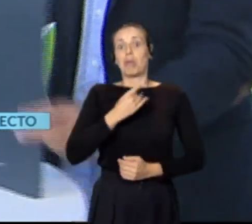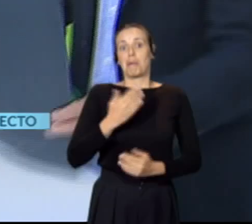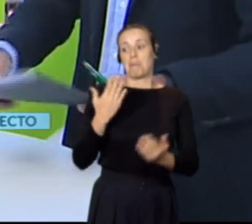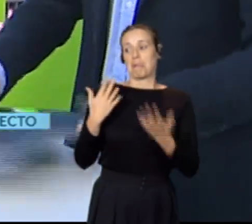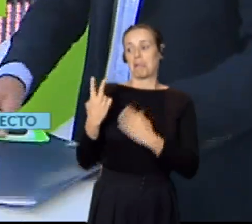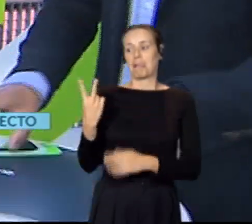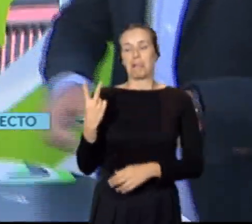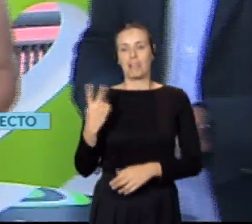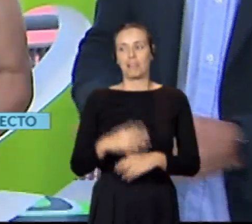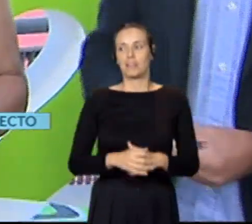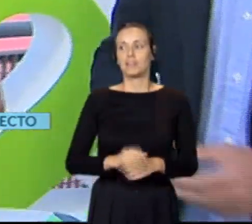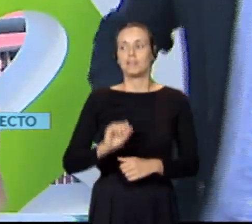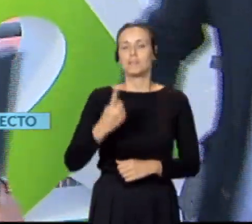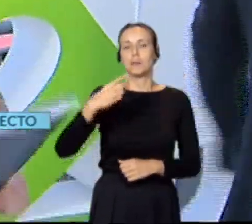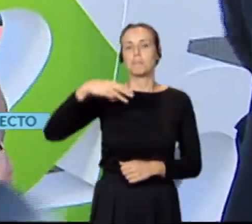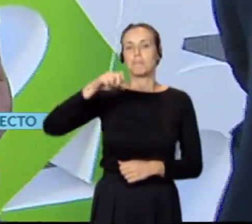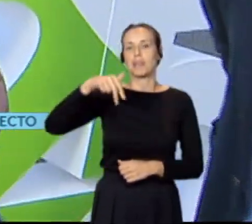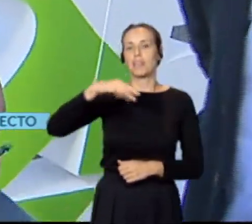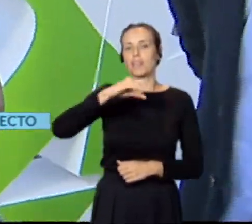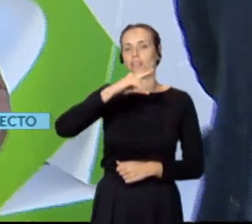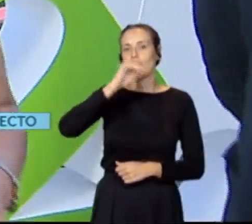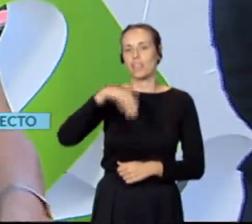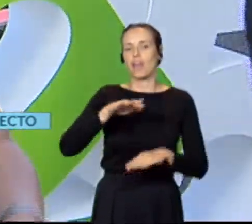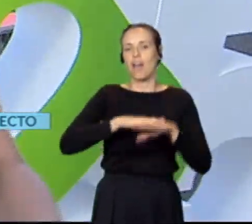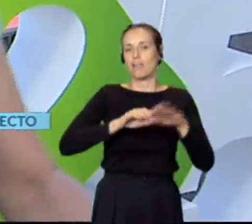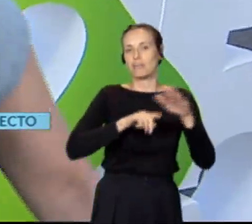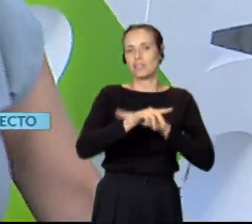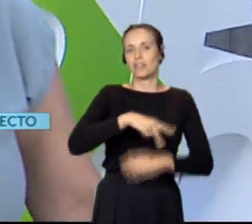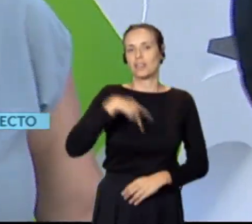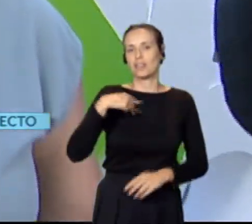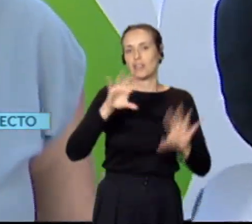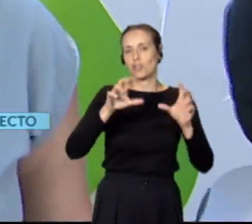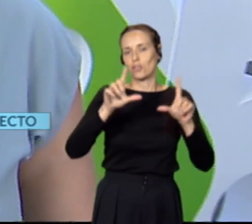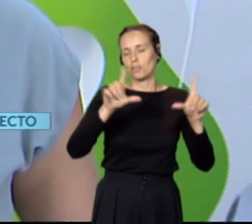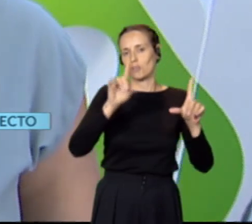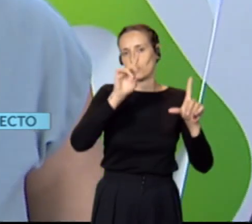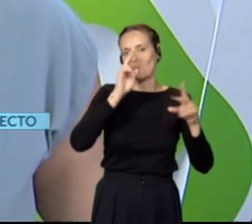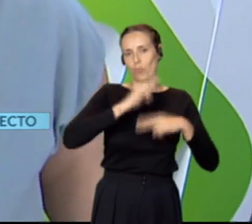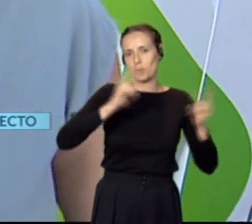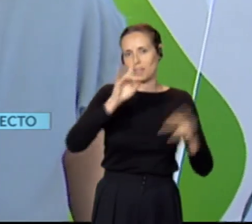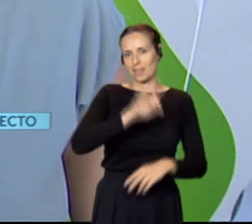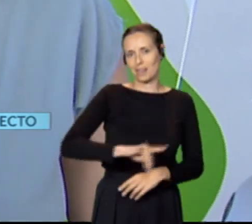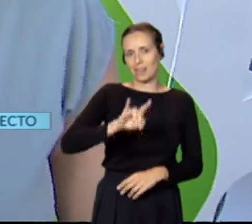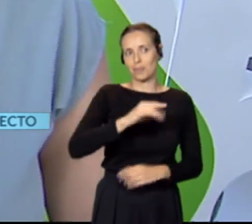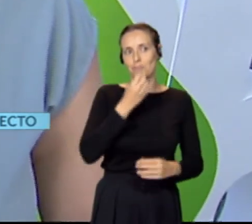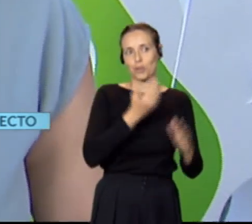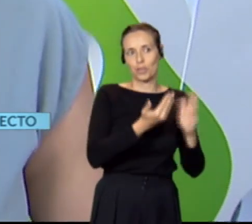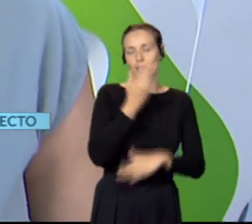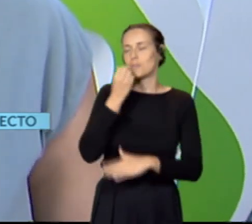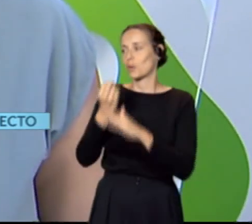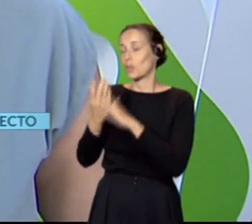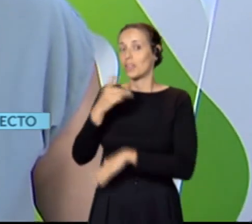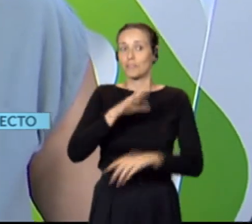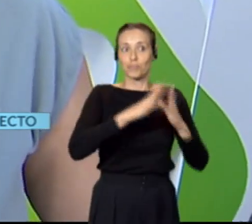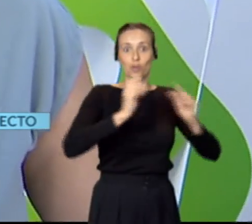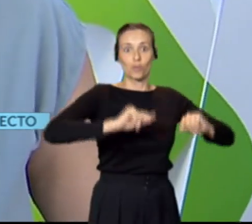ellos hablamos con Mara administradora general de radio televisión pública de Canarias María Buenos días Muy buenos días Bueno este convenio también entra dentro